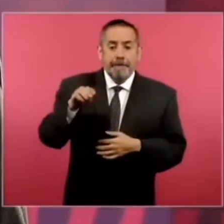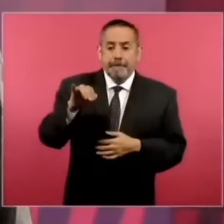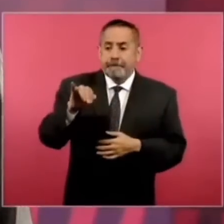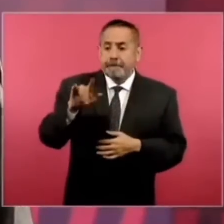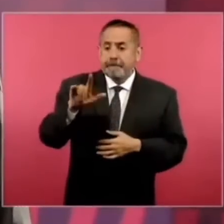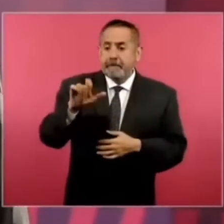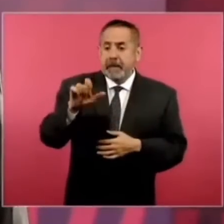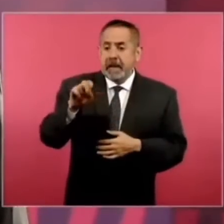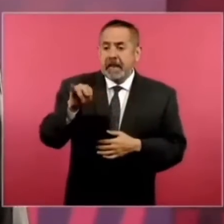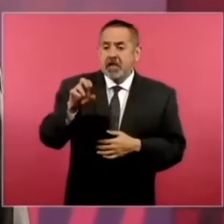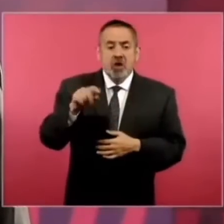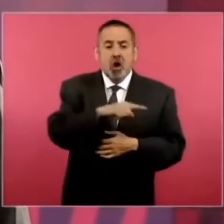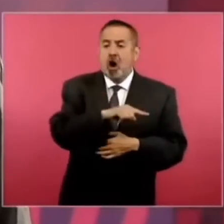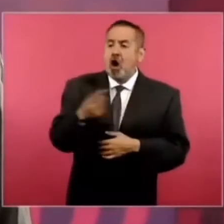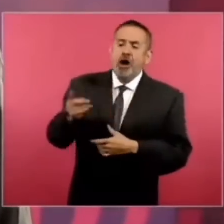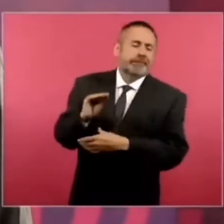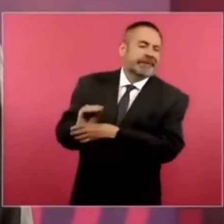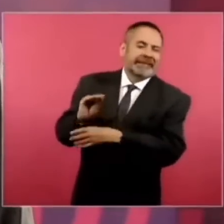y no le hicieron caso.